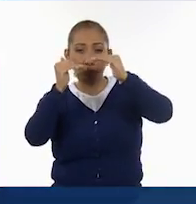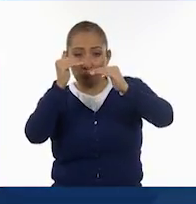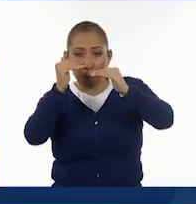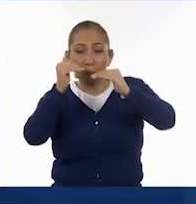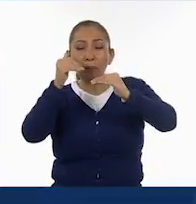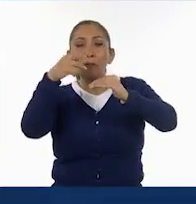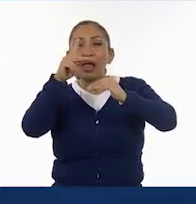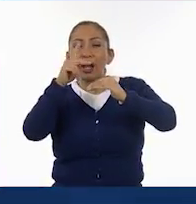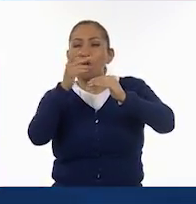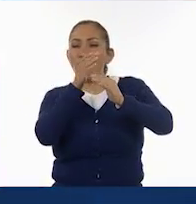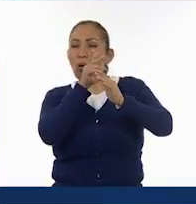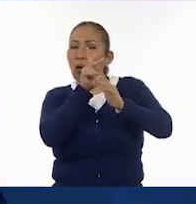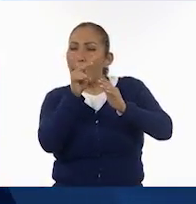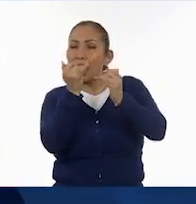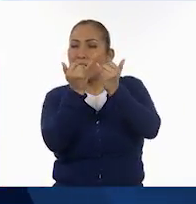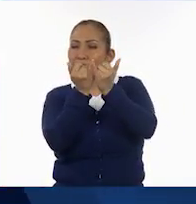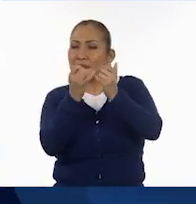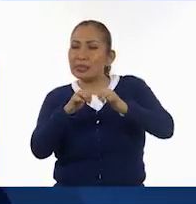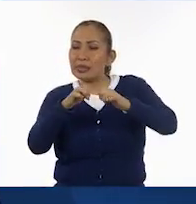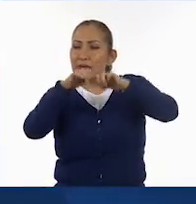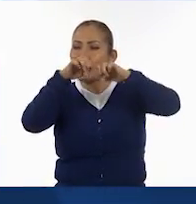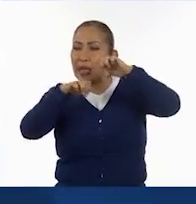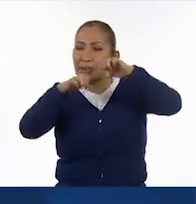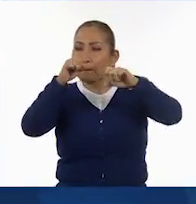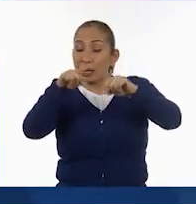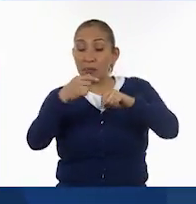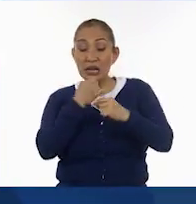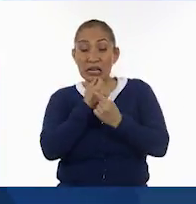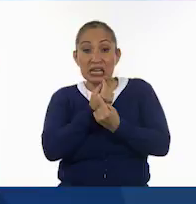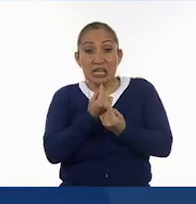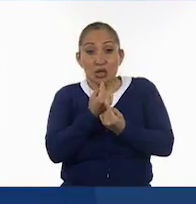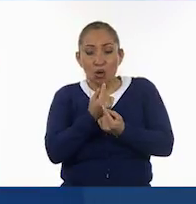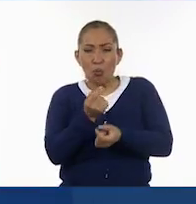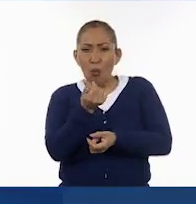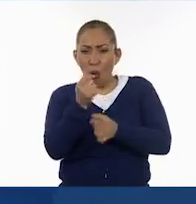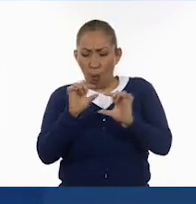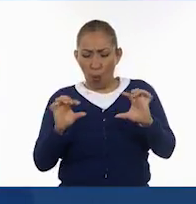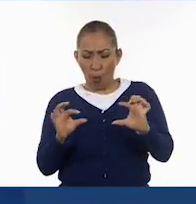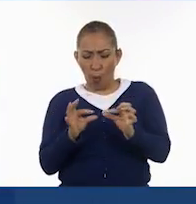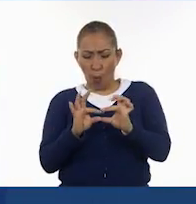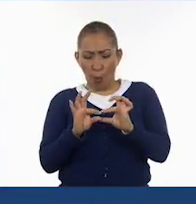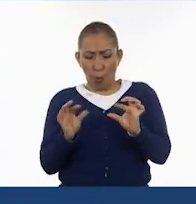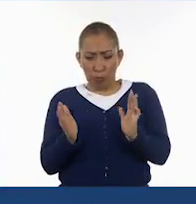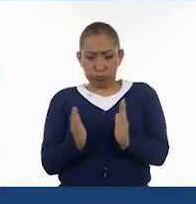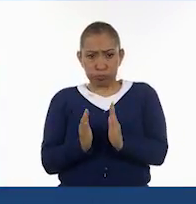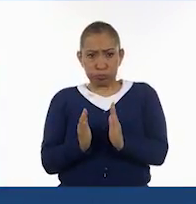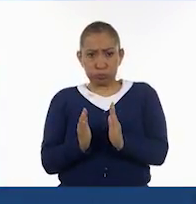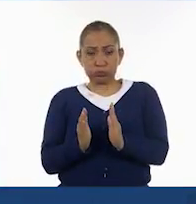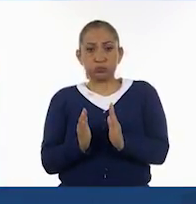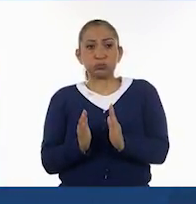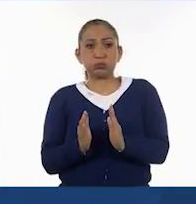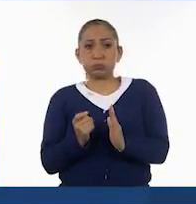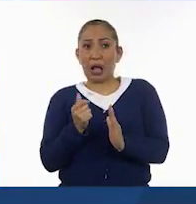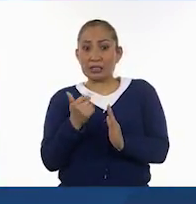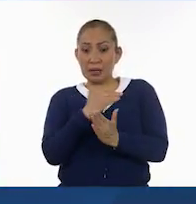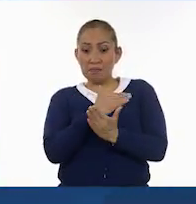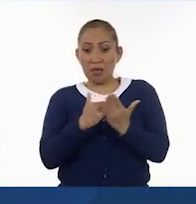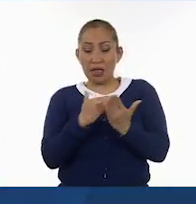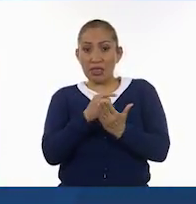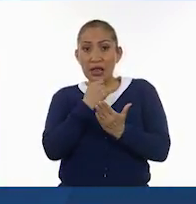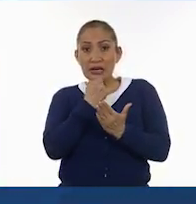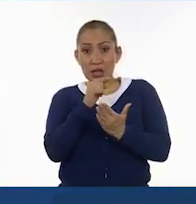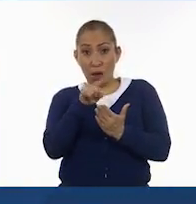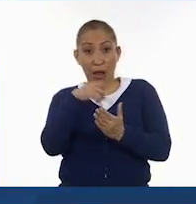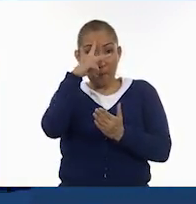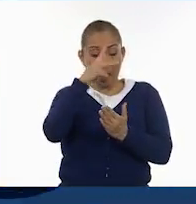pero están en esa edad. Sí. Y niños son muy poquitos, María. Así es. ¿No? Es Ahí... casi la mitad de los niños